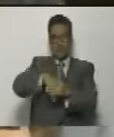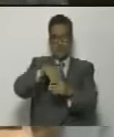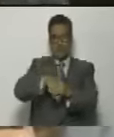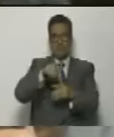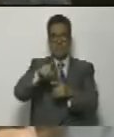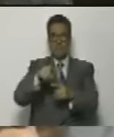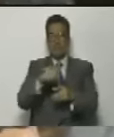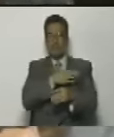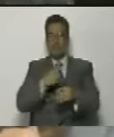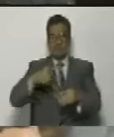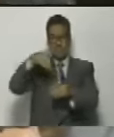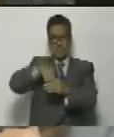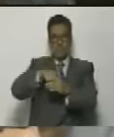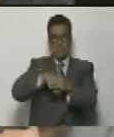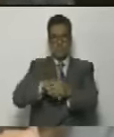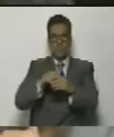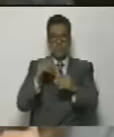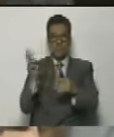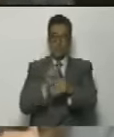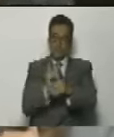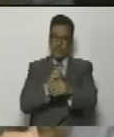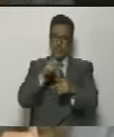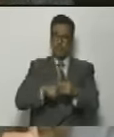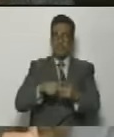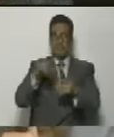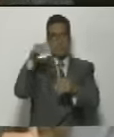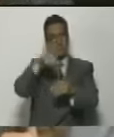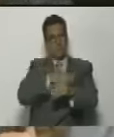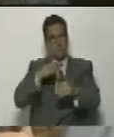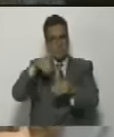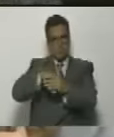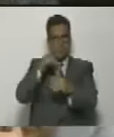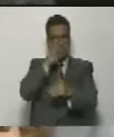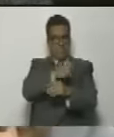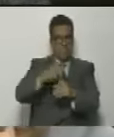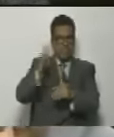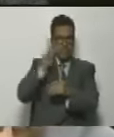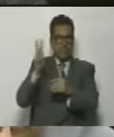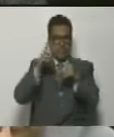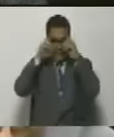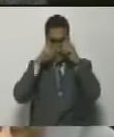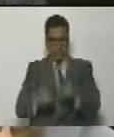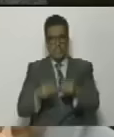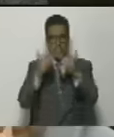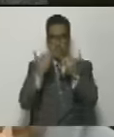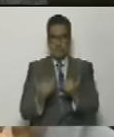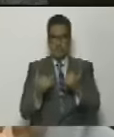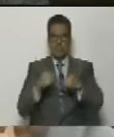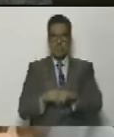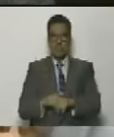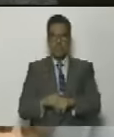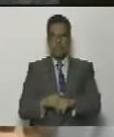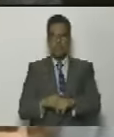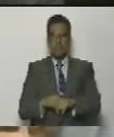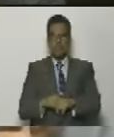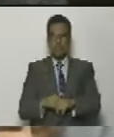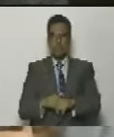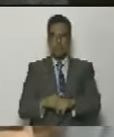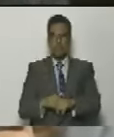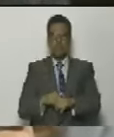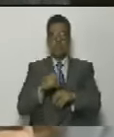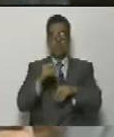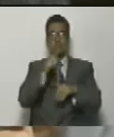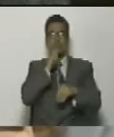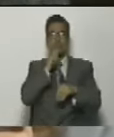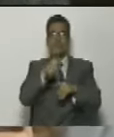elecciones. Queremos elecciones prontamente. Queremos elecciones donde el pueblo de Venezuela decida de una vez por todas quién va a